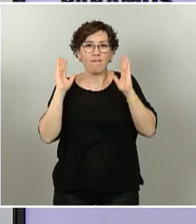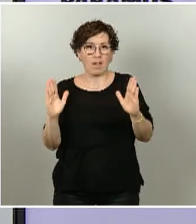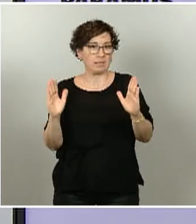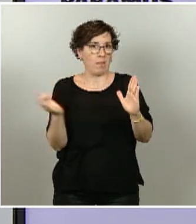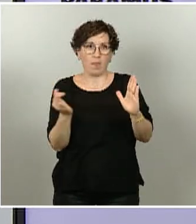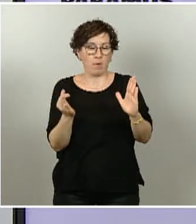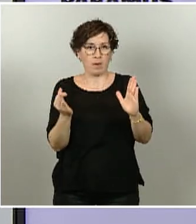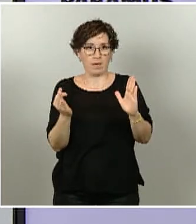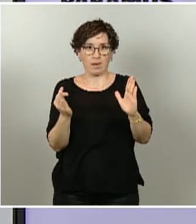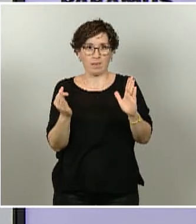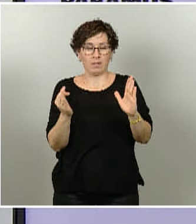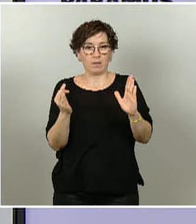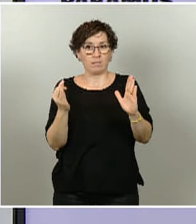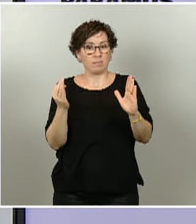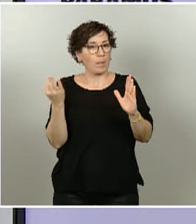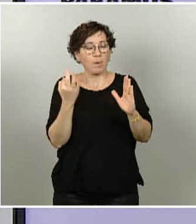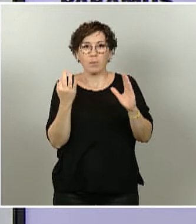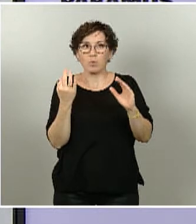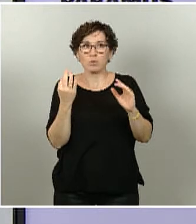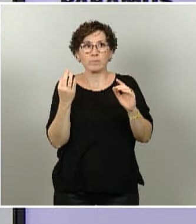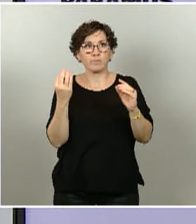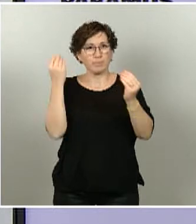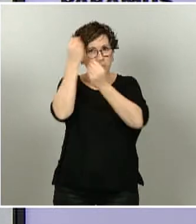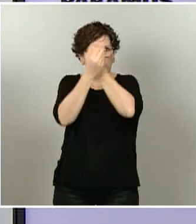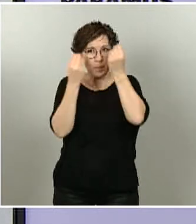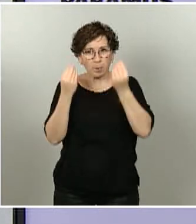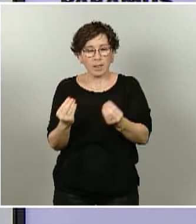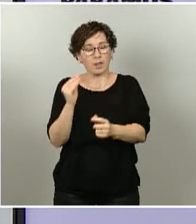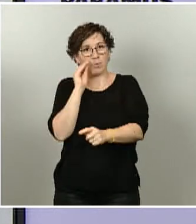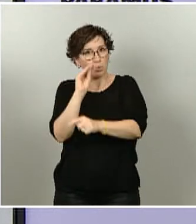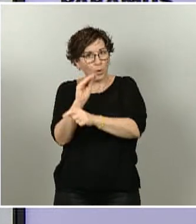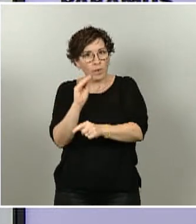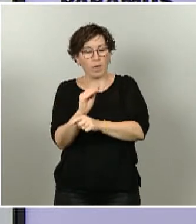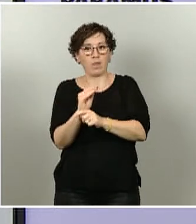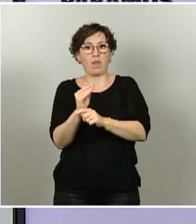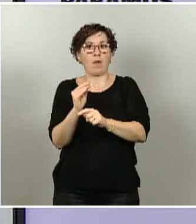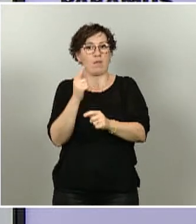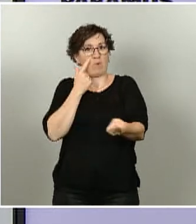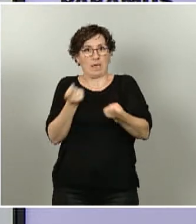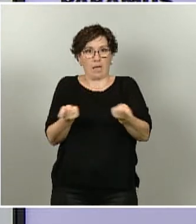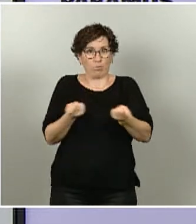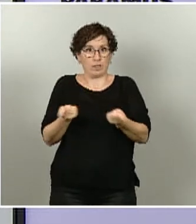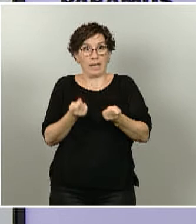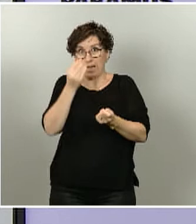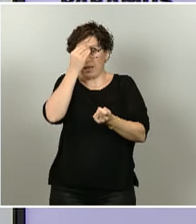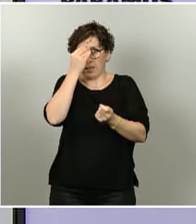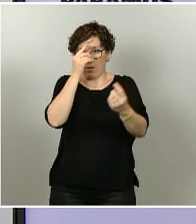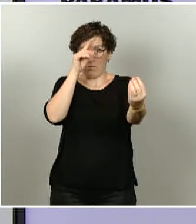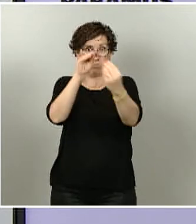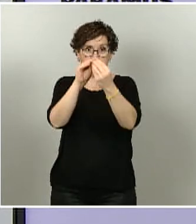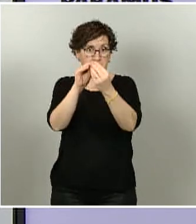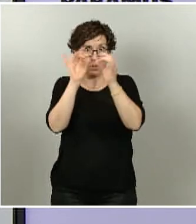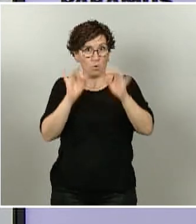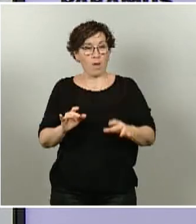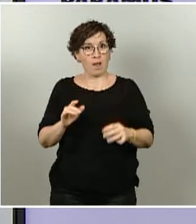máxima prudencia, con máxima cautela. Me consta que así también lo comparten las autoridades sanitarias de Valencia, el criterio de prudencia y seguridad,